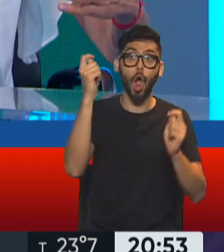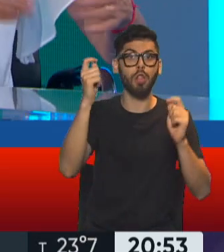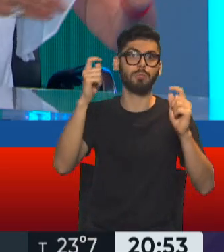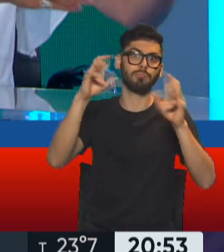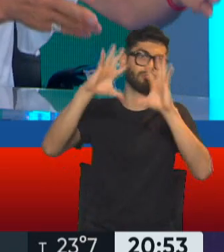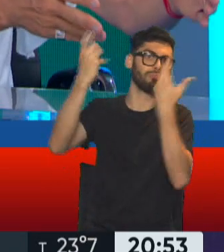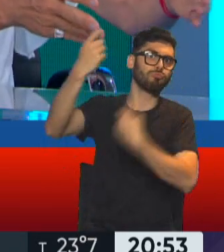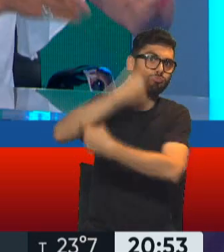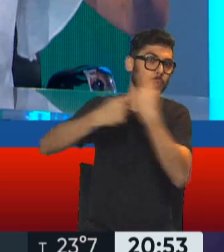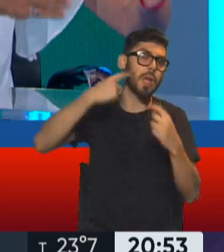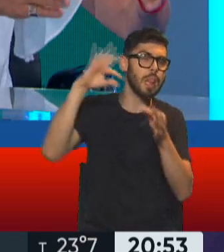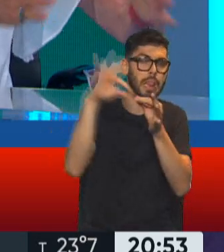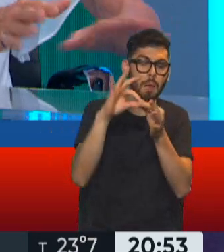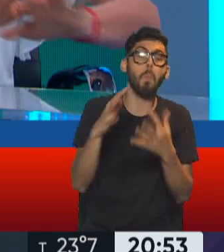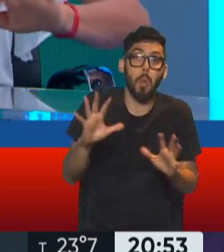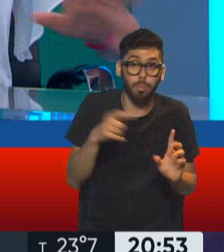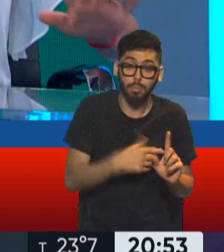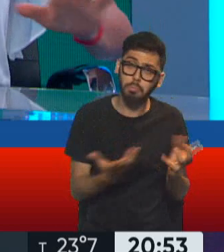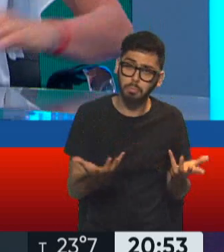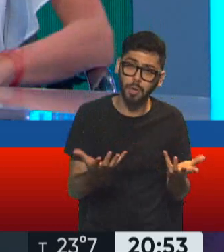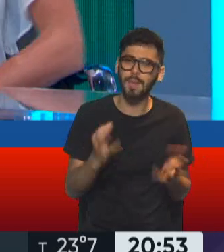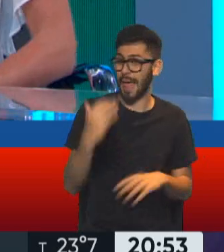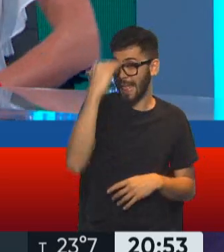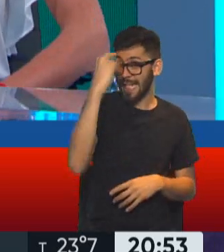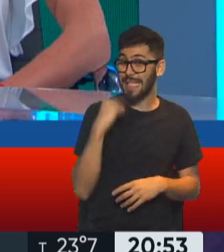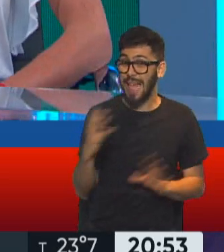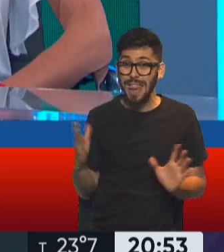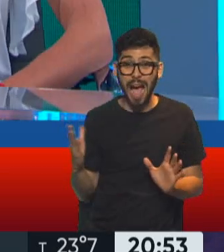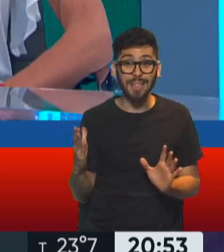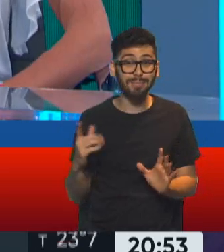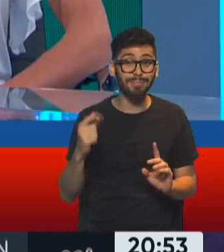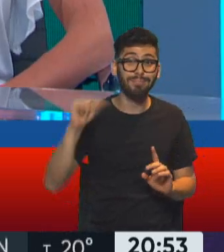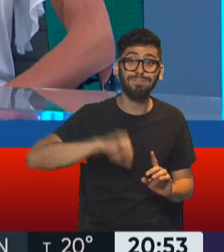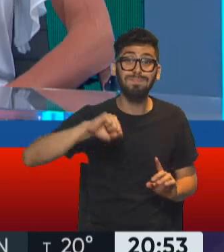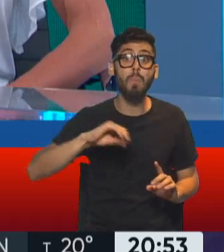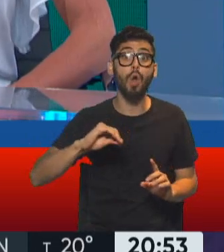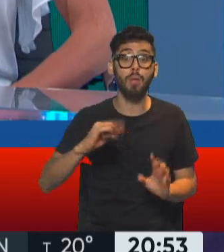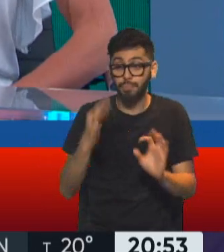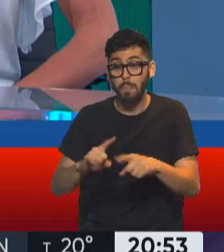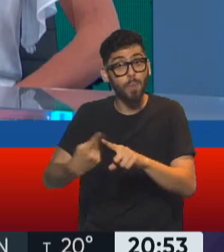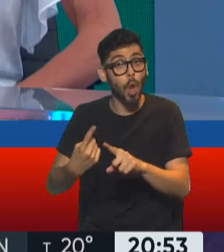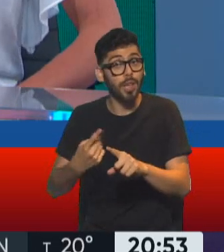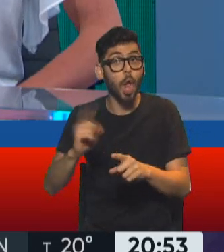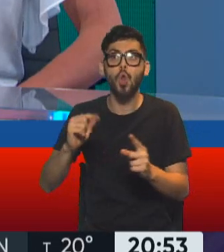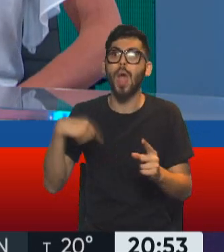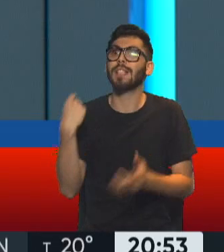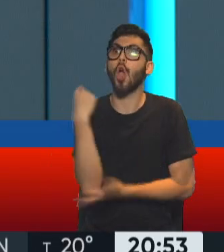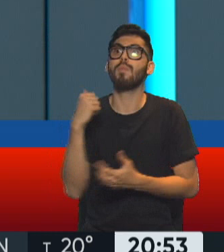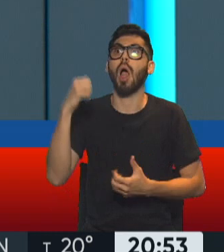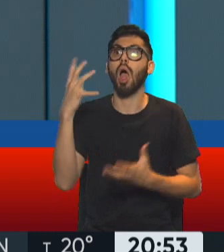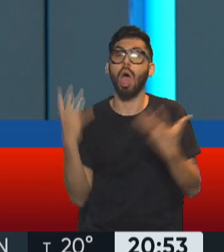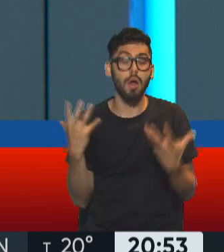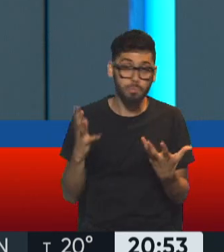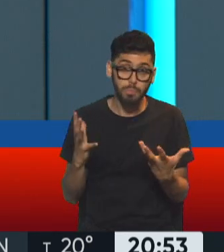esos precios. Lo que pasó en los últimos 15 días es mucho más una cuestión política electoral que una realidad de un desequilibrio nuestro macroeconómico. Te pregunto, lo de la